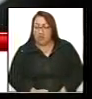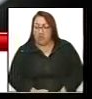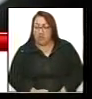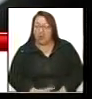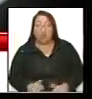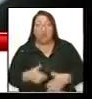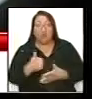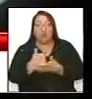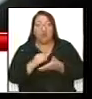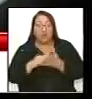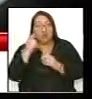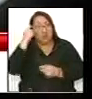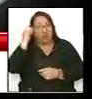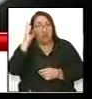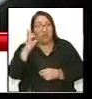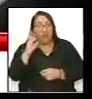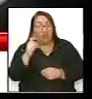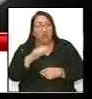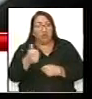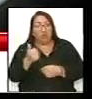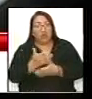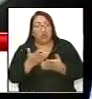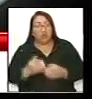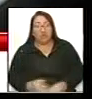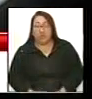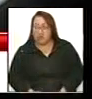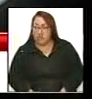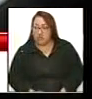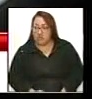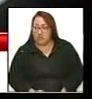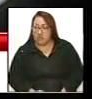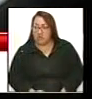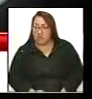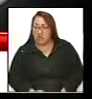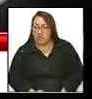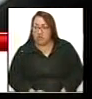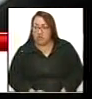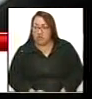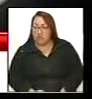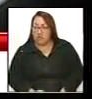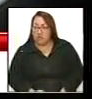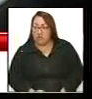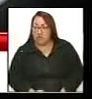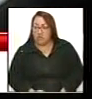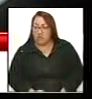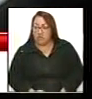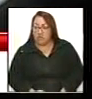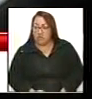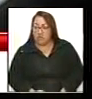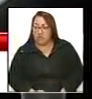considerar, pensando a futuro o vía otros mecanismos, que podamos tener mucha más claridad, mucha más